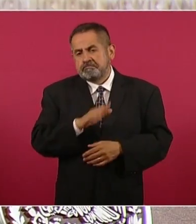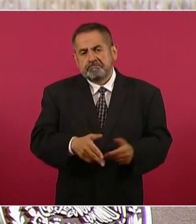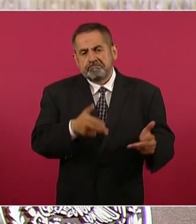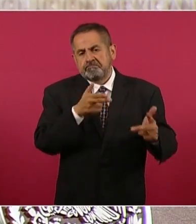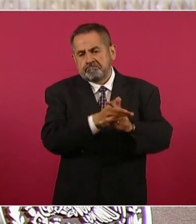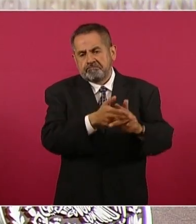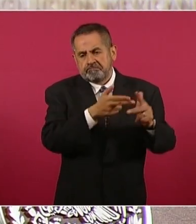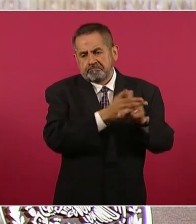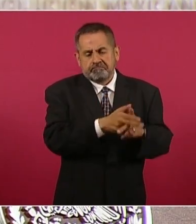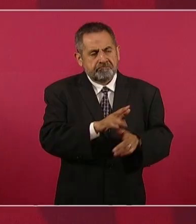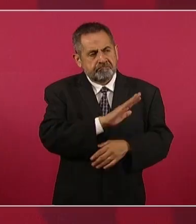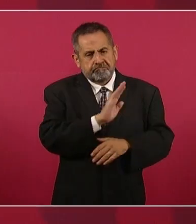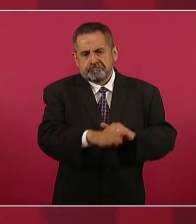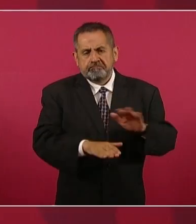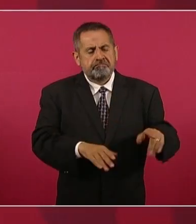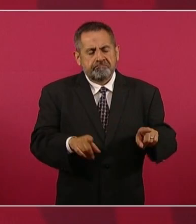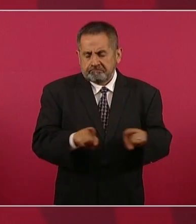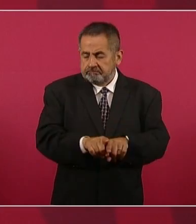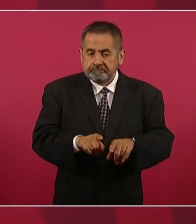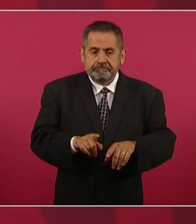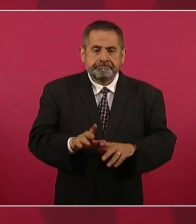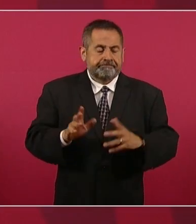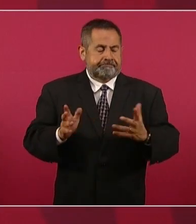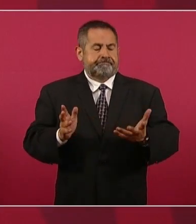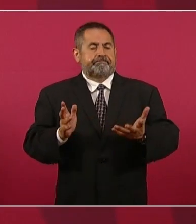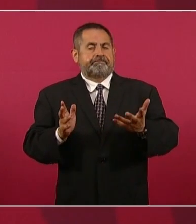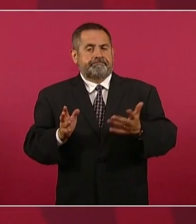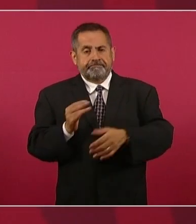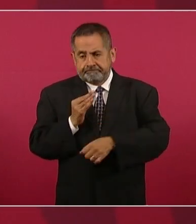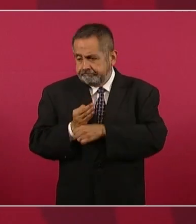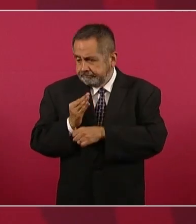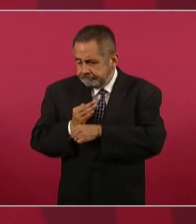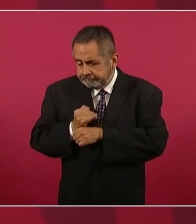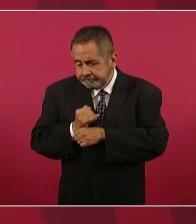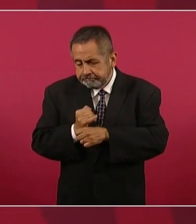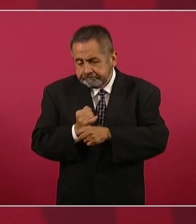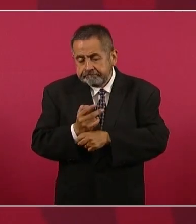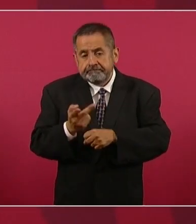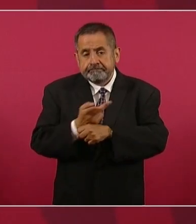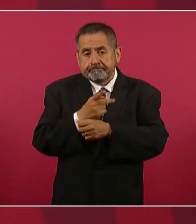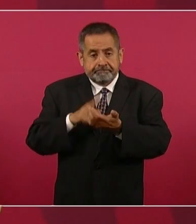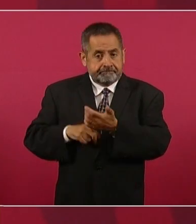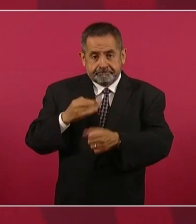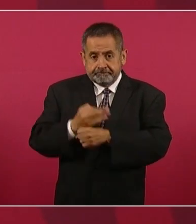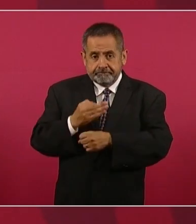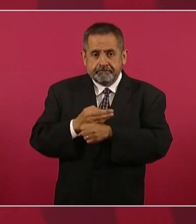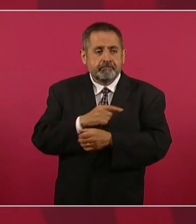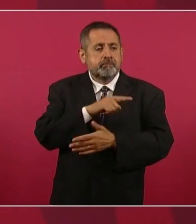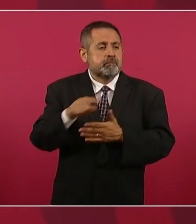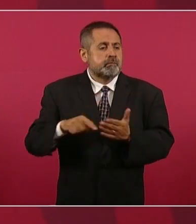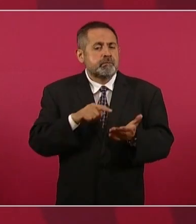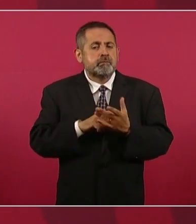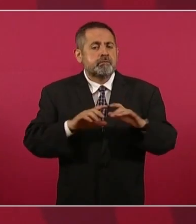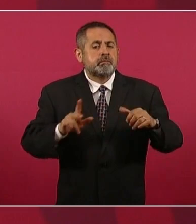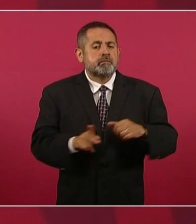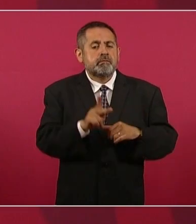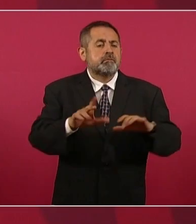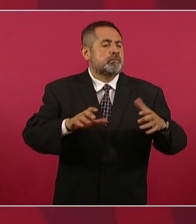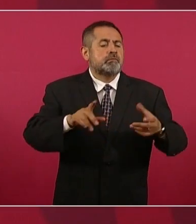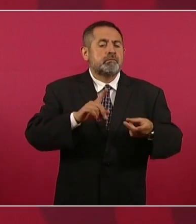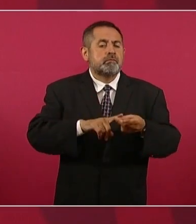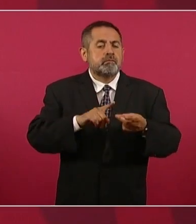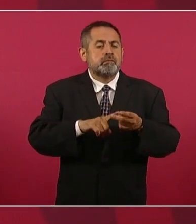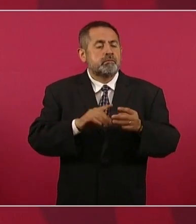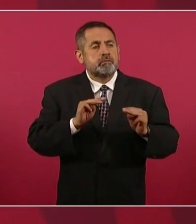también ellos fueron asesinados. Estamos ahora atendiendo este asunto. Urique está en